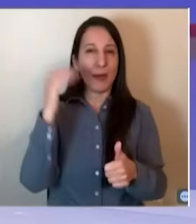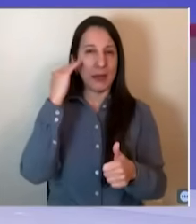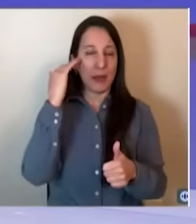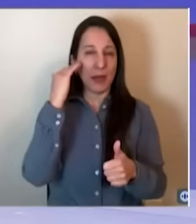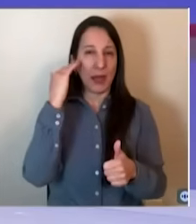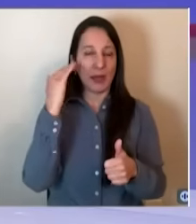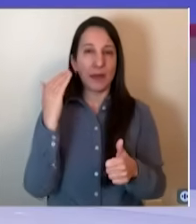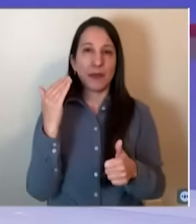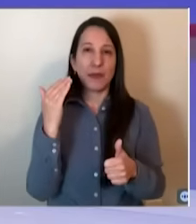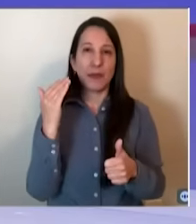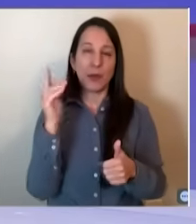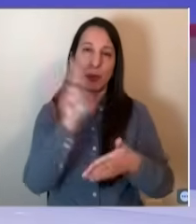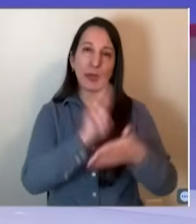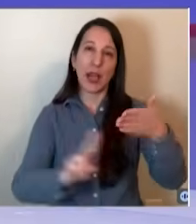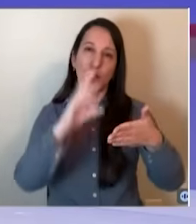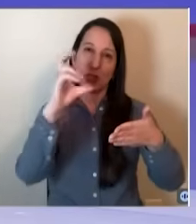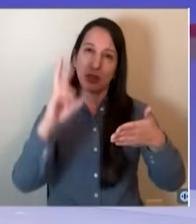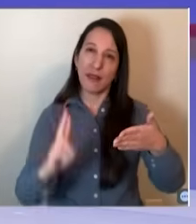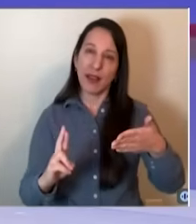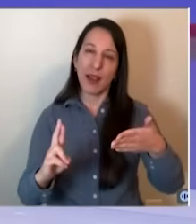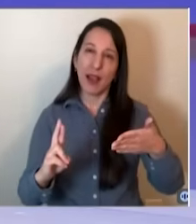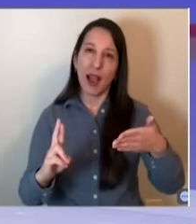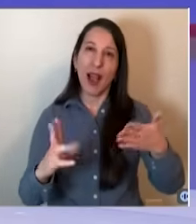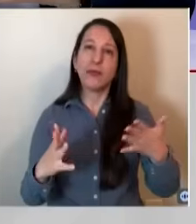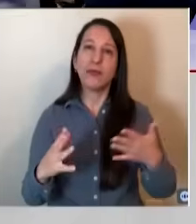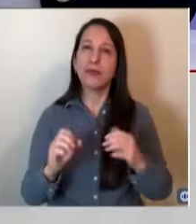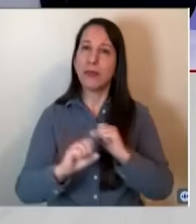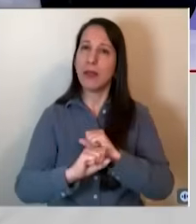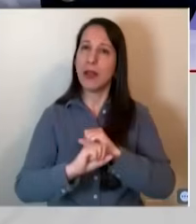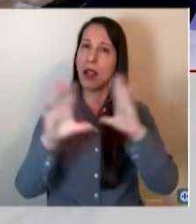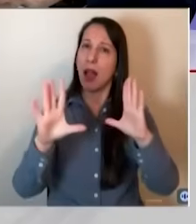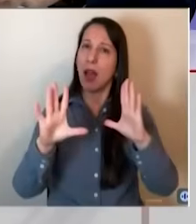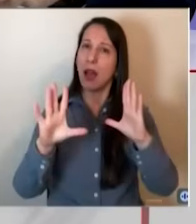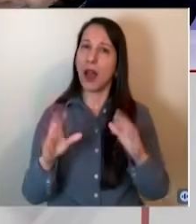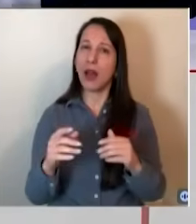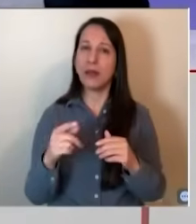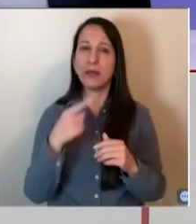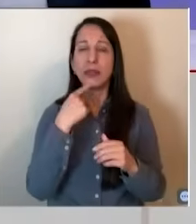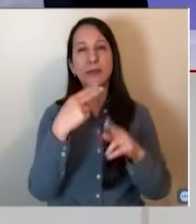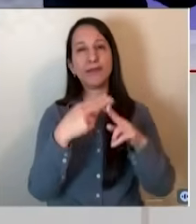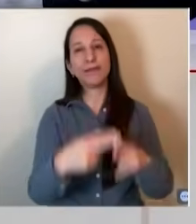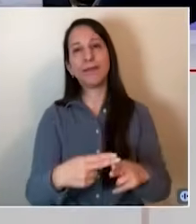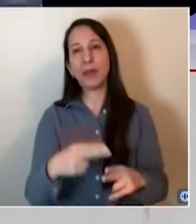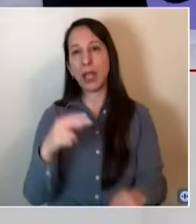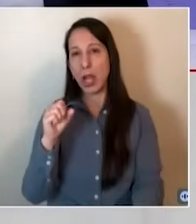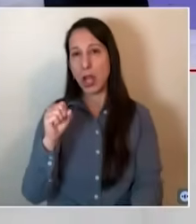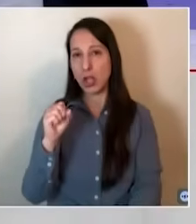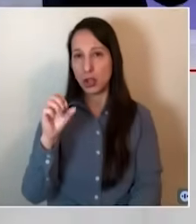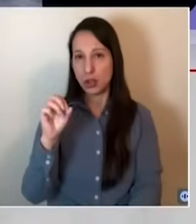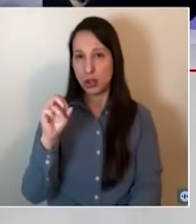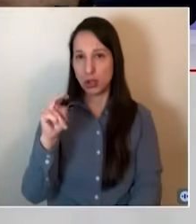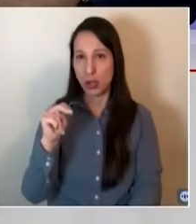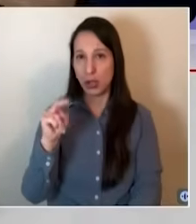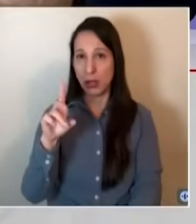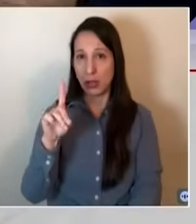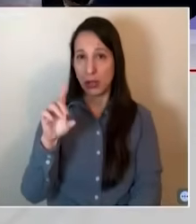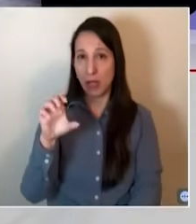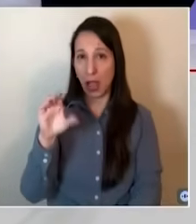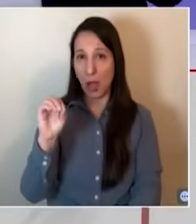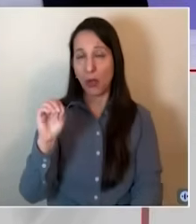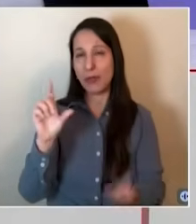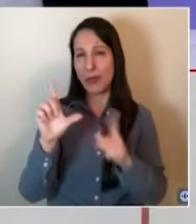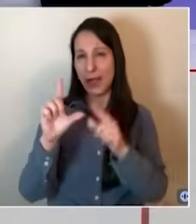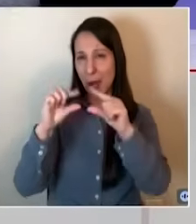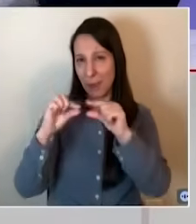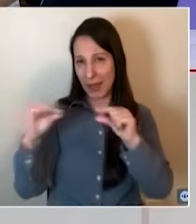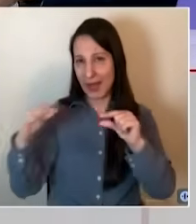la UCR fue muy clara en decir que era un sondeo en la descripción, en la letra pequeña y en